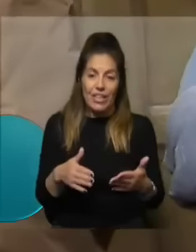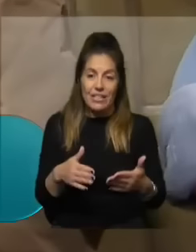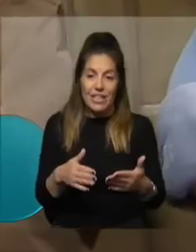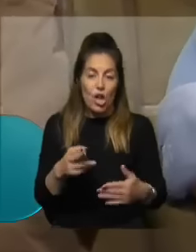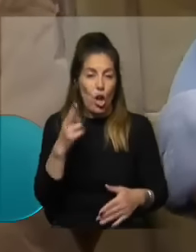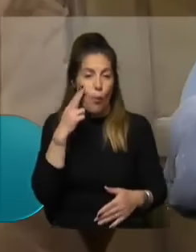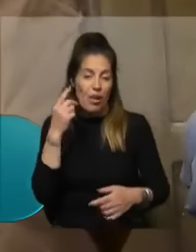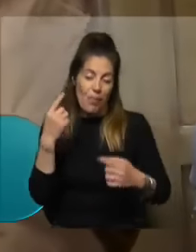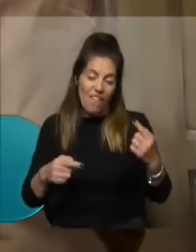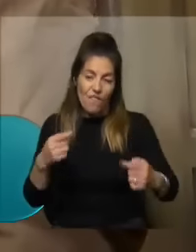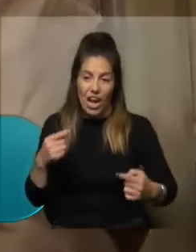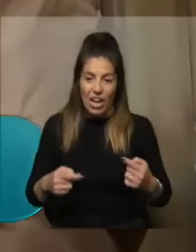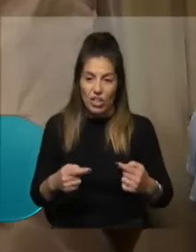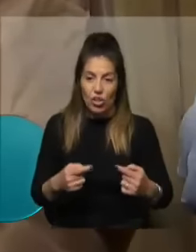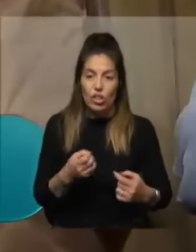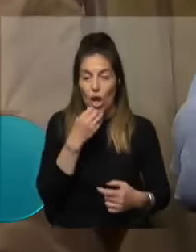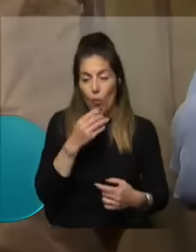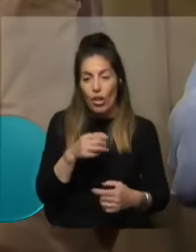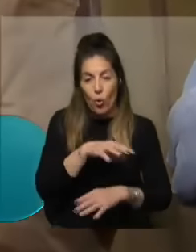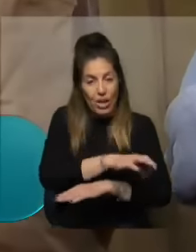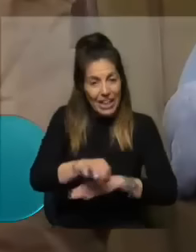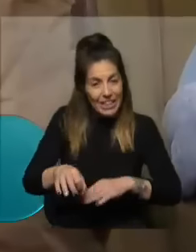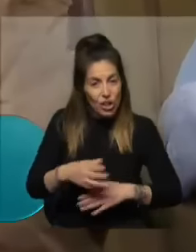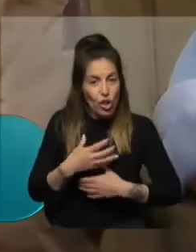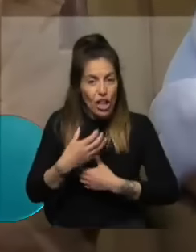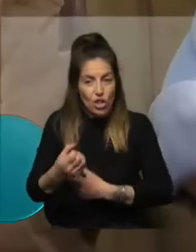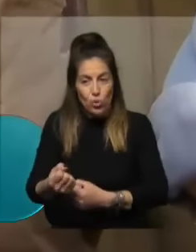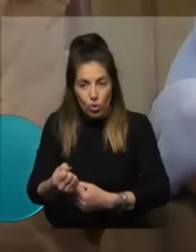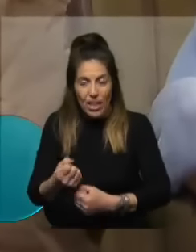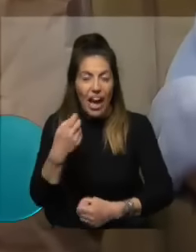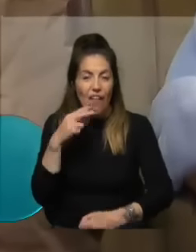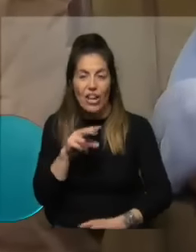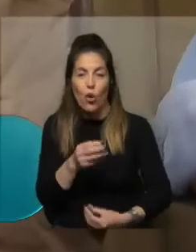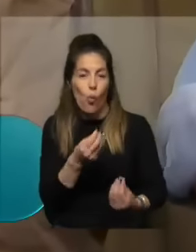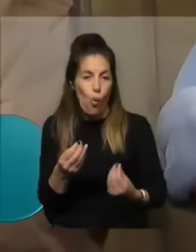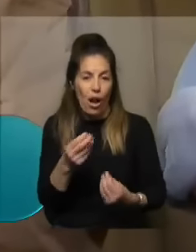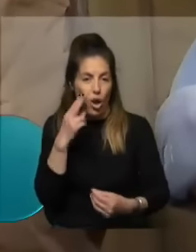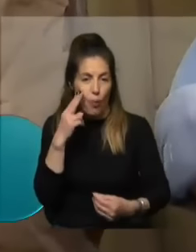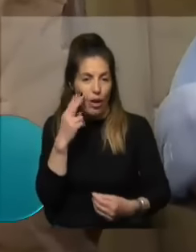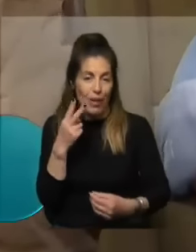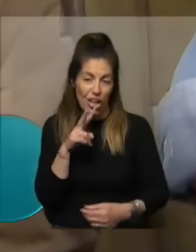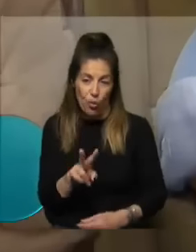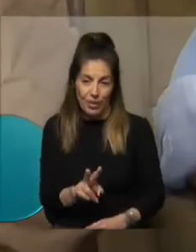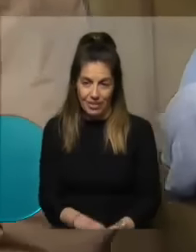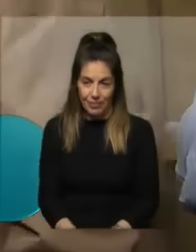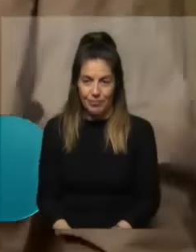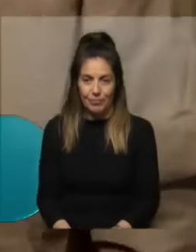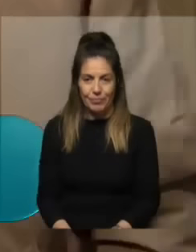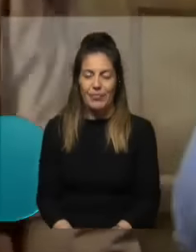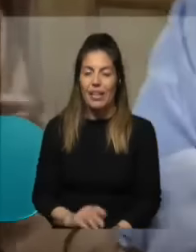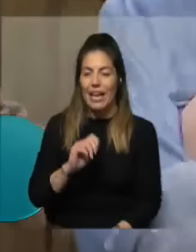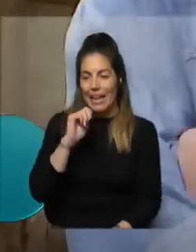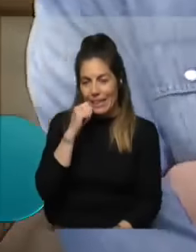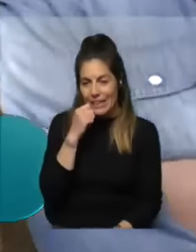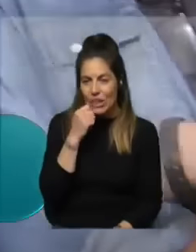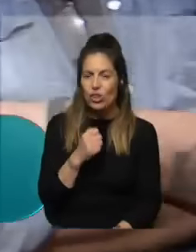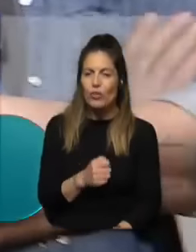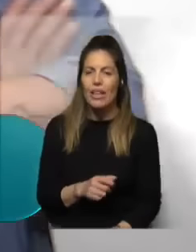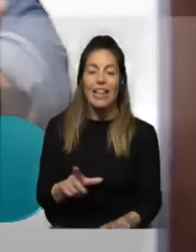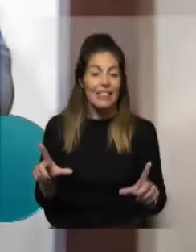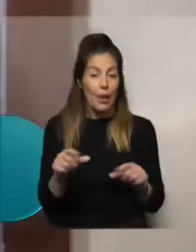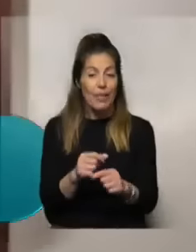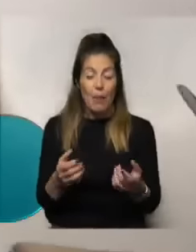problemas son varios y, bueno, está bueno que un arquitecto te dé una mano y te ayude a ver... los problemas que no estás viendo, capaz. Claro, qué lindo. Bueno, vecino, terminamos